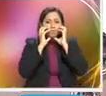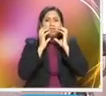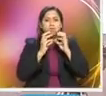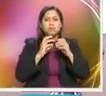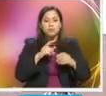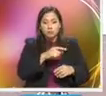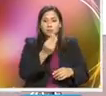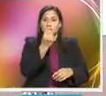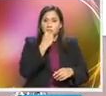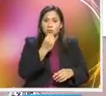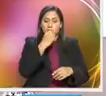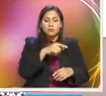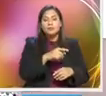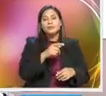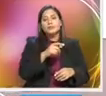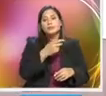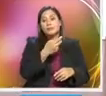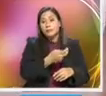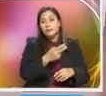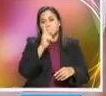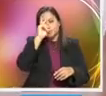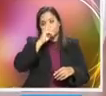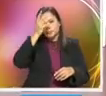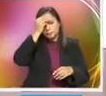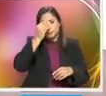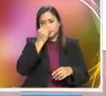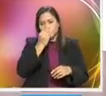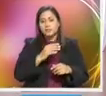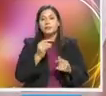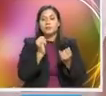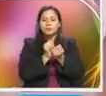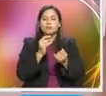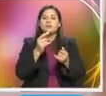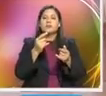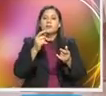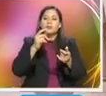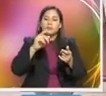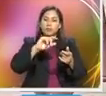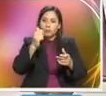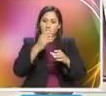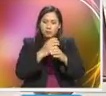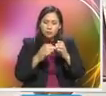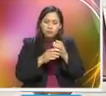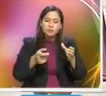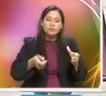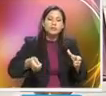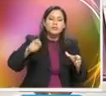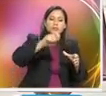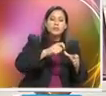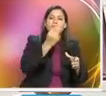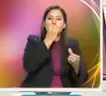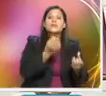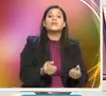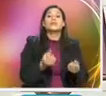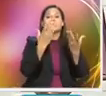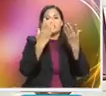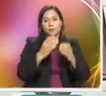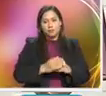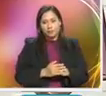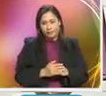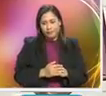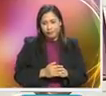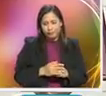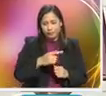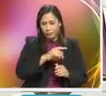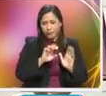a comer, ¿cierto? Claro. Otra cosa sería la porción. ¿Estás de acuerdo, Pau? Completamente. Porque aprender a comer tiene que ver con la porción,